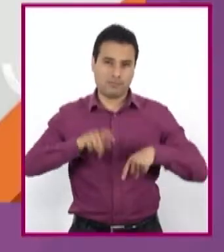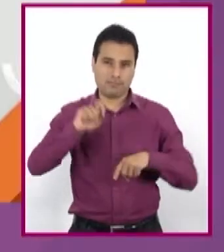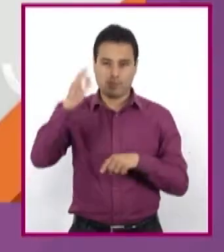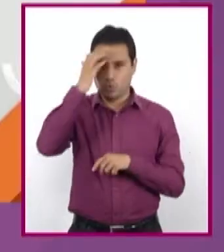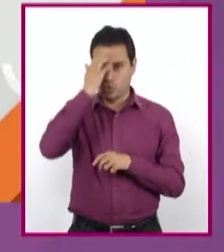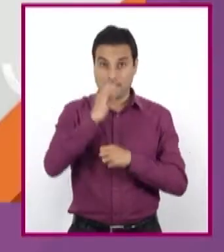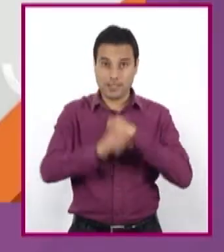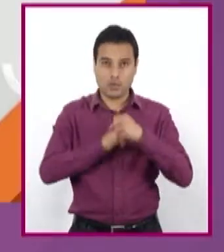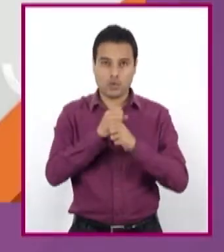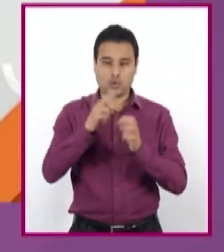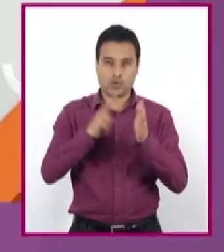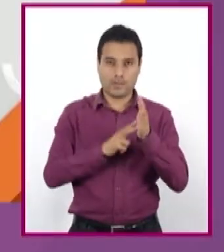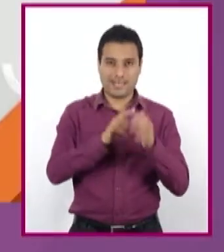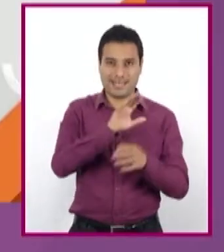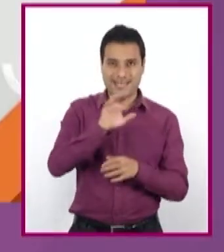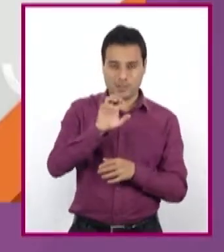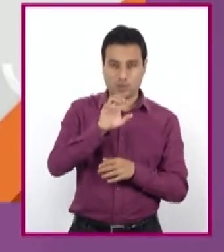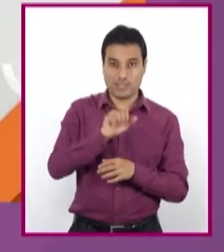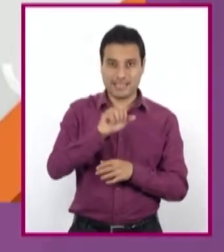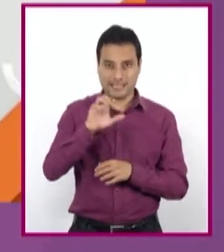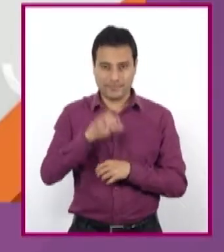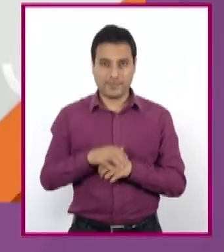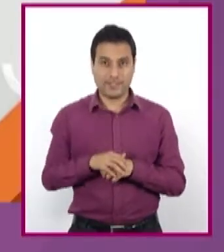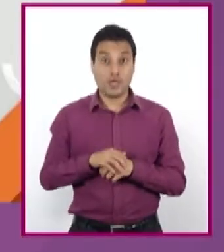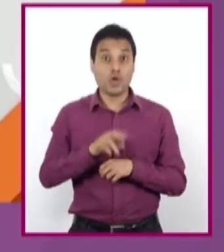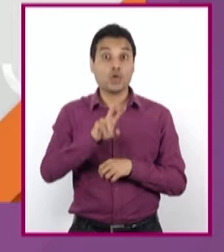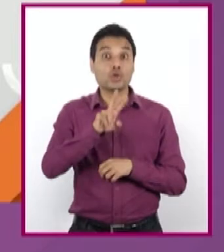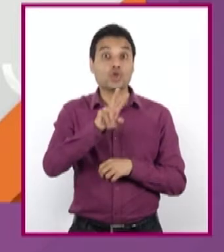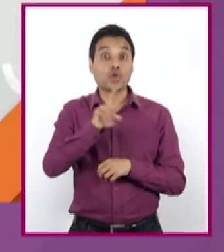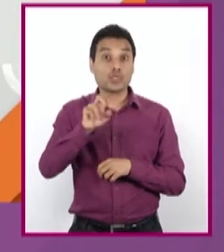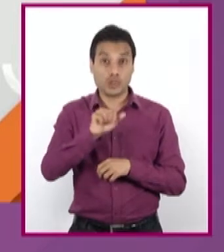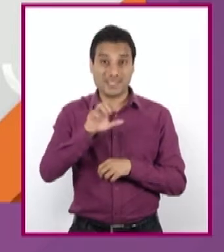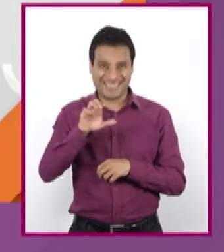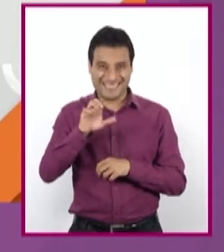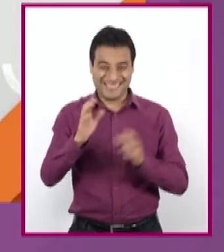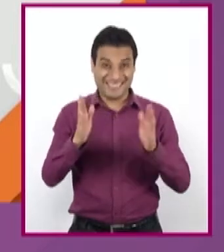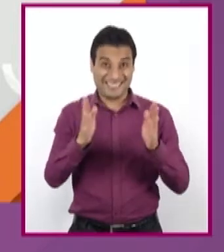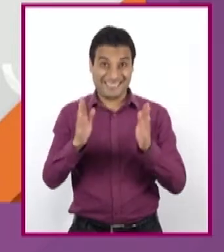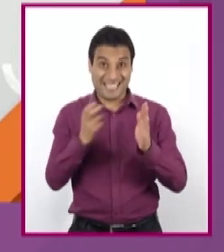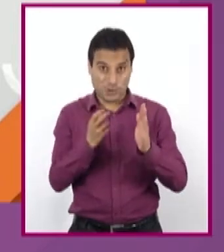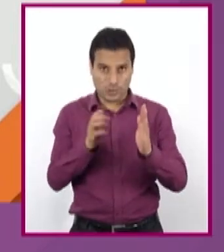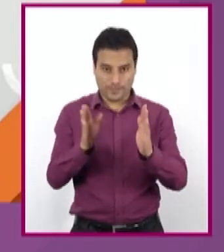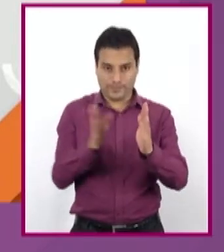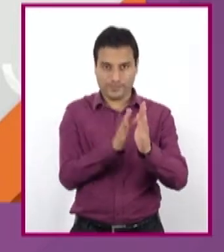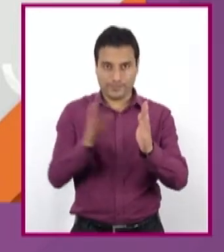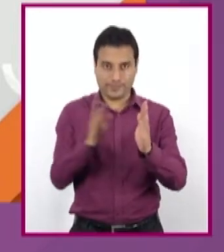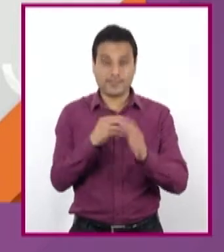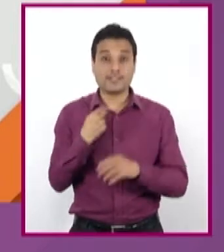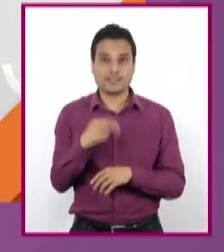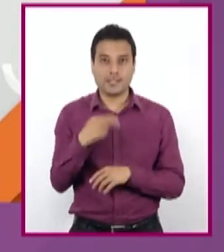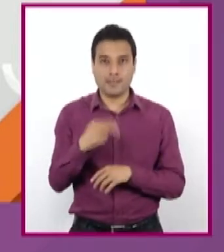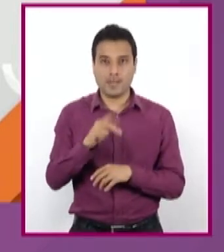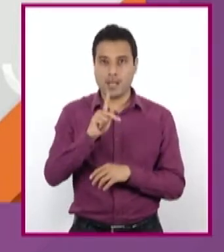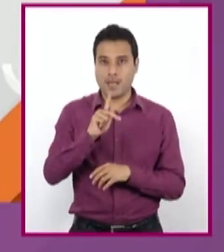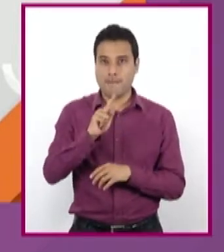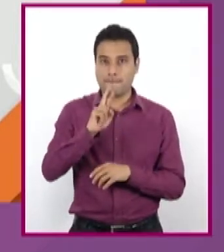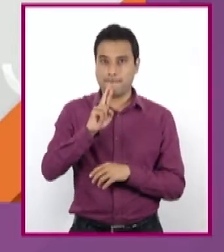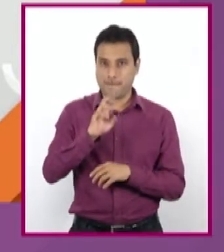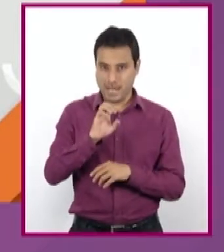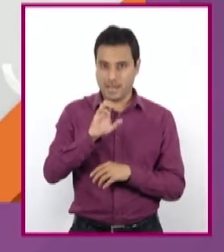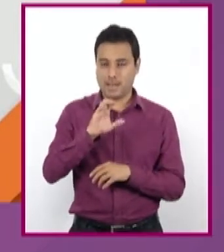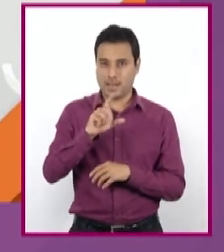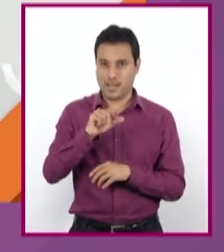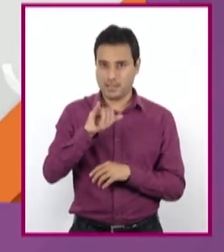años 2500 antes de nuestra era y 200 de nuestra era son los límites temporales de este primer periodo